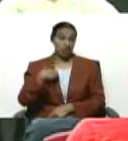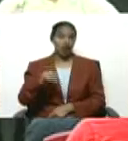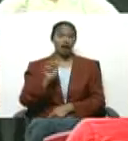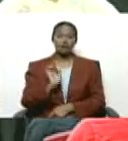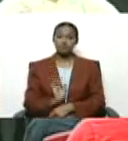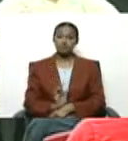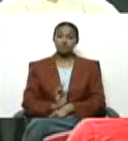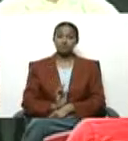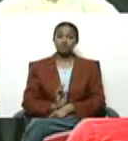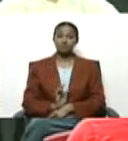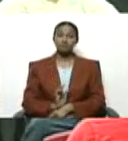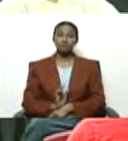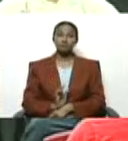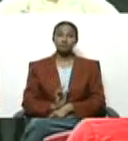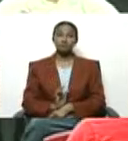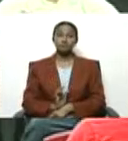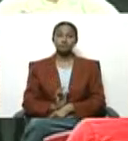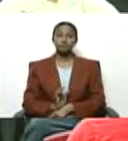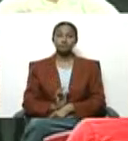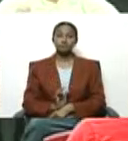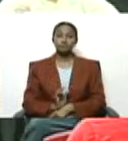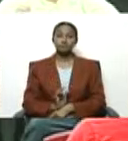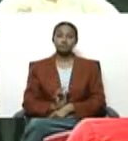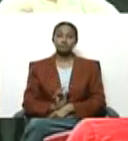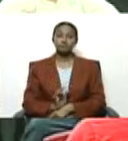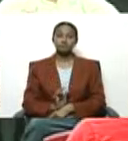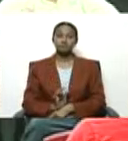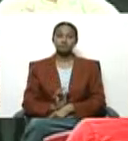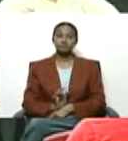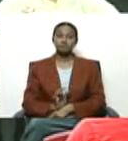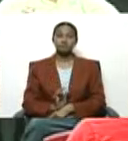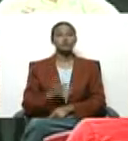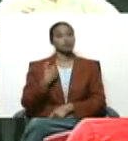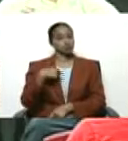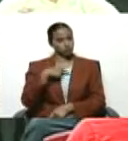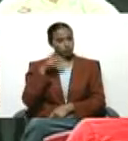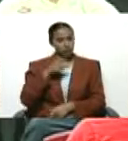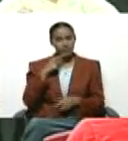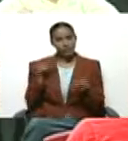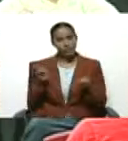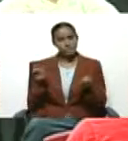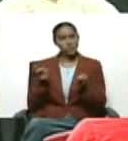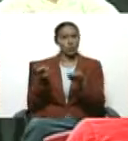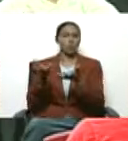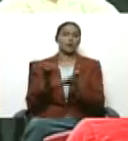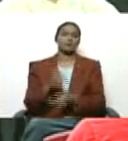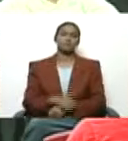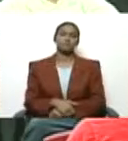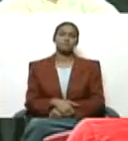Pero vamos nosotros a, ¿cómo se llama?, a promoverla,